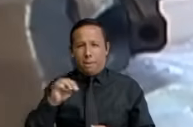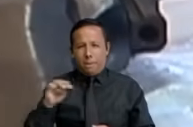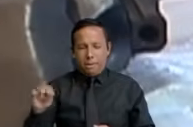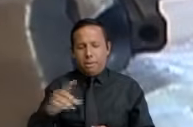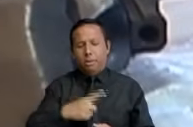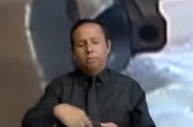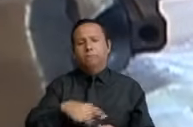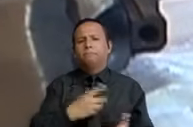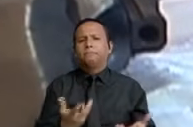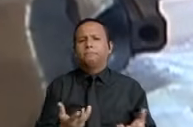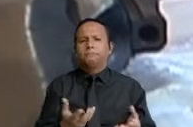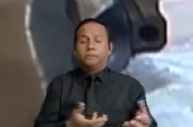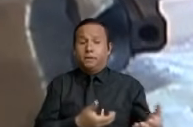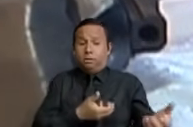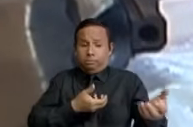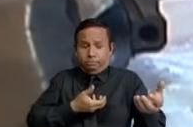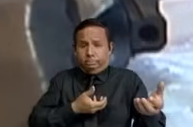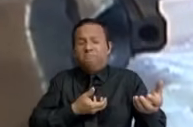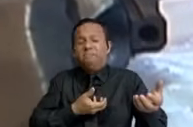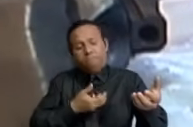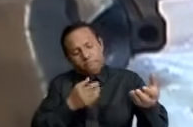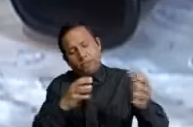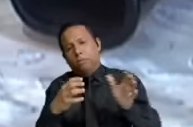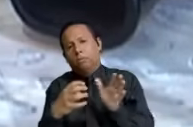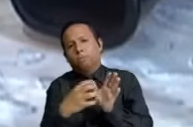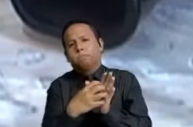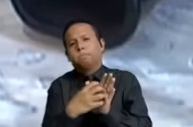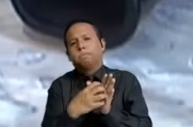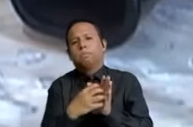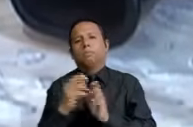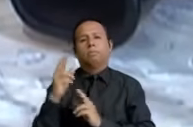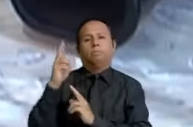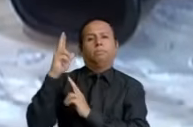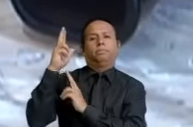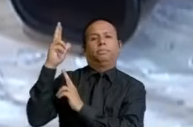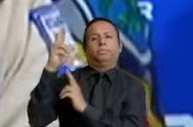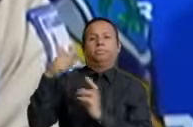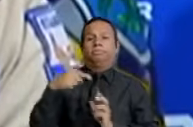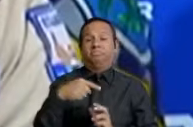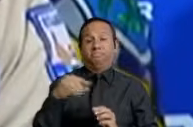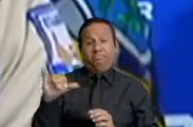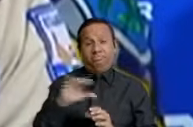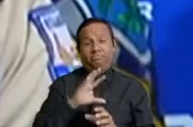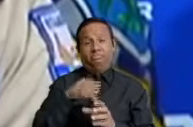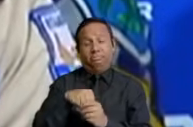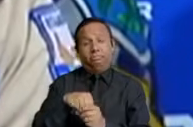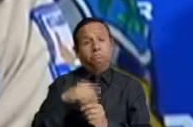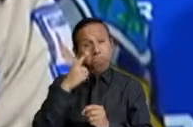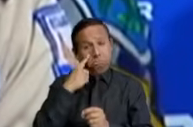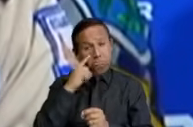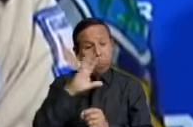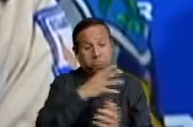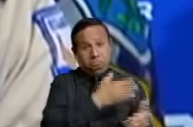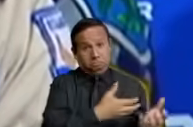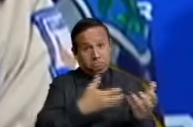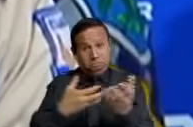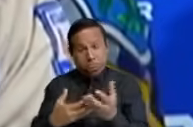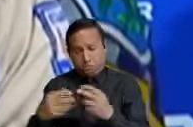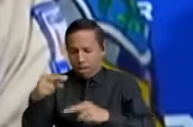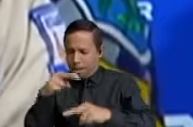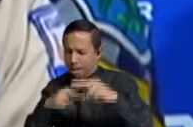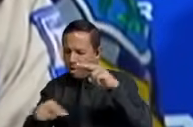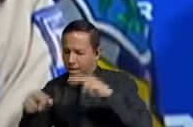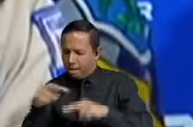fusiles tienen el logotipo del ejército ecuatoriano posterior de los peritajes correspondientes